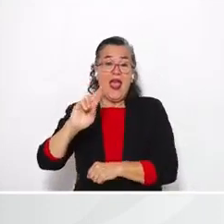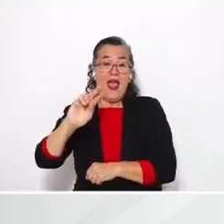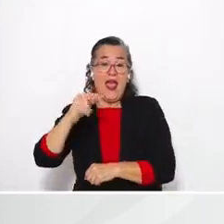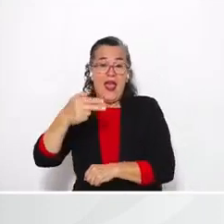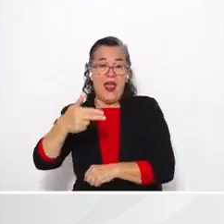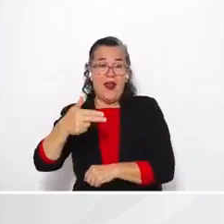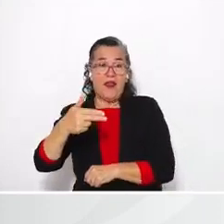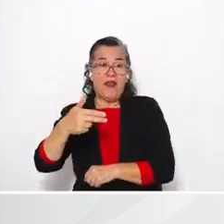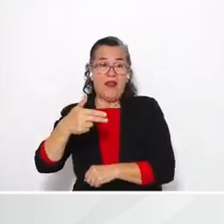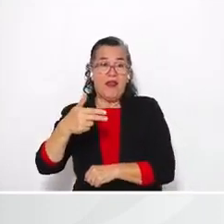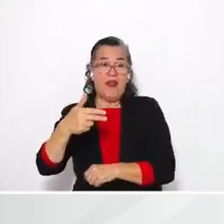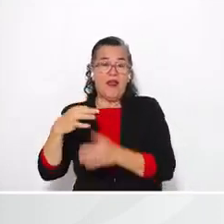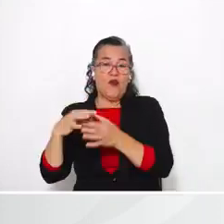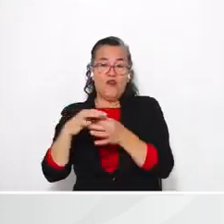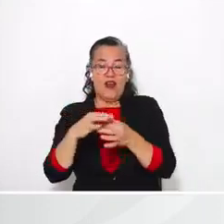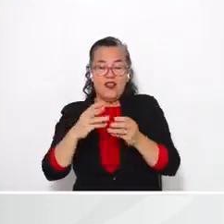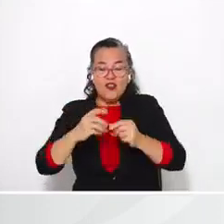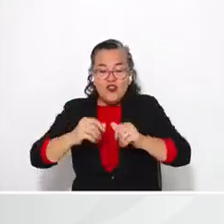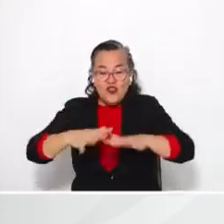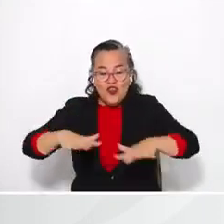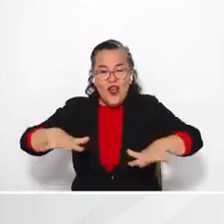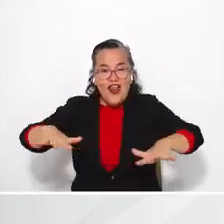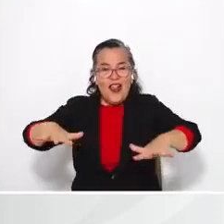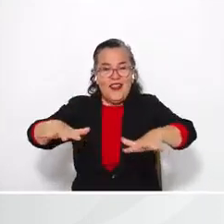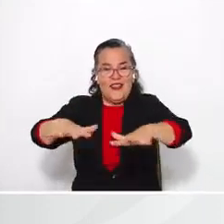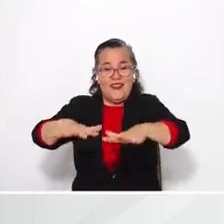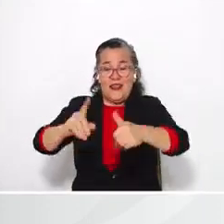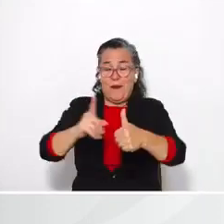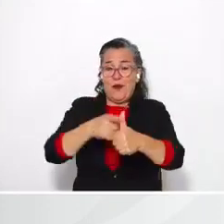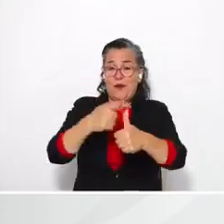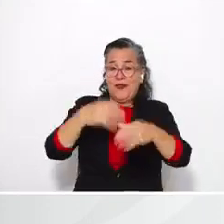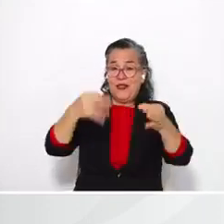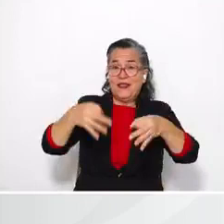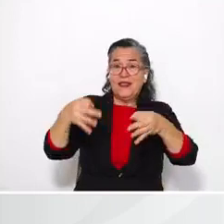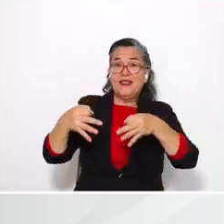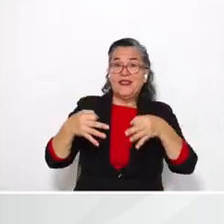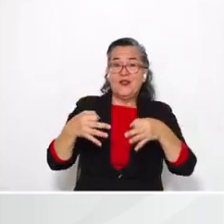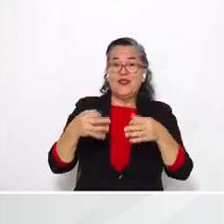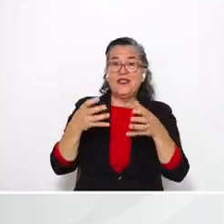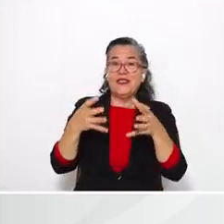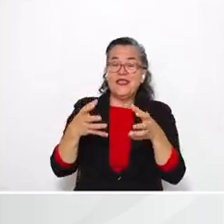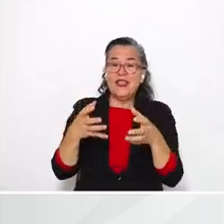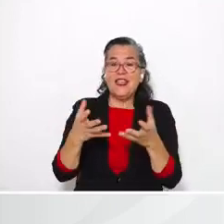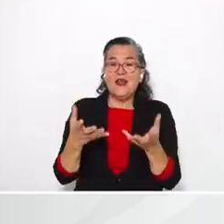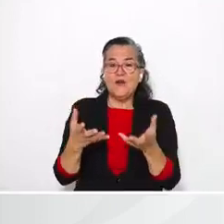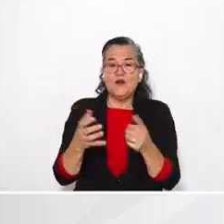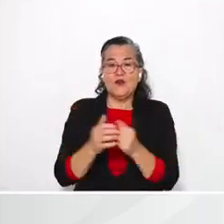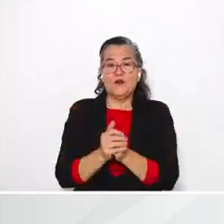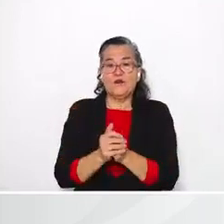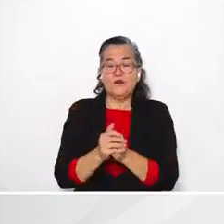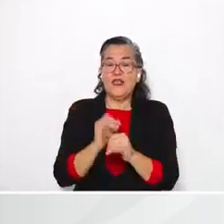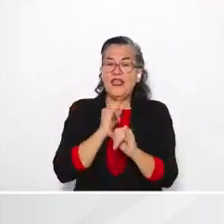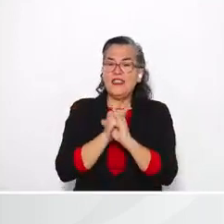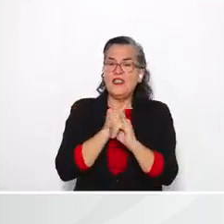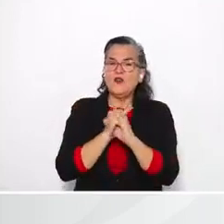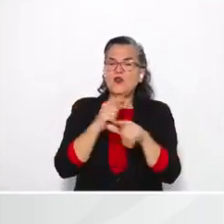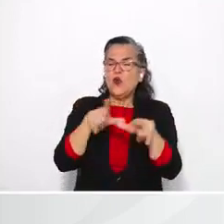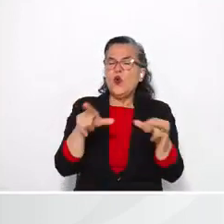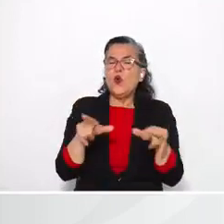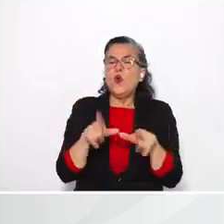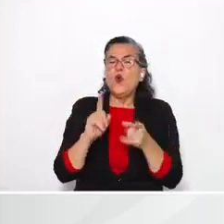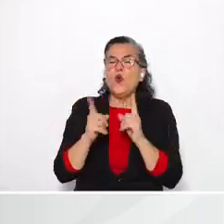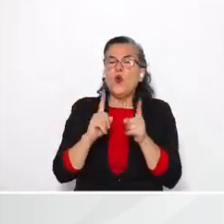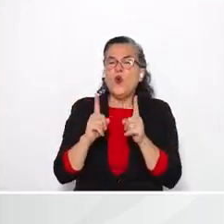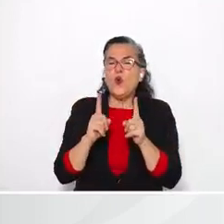sigo con la creación de la Tierra, pero las primeras decisiones fue que queríamos tener la institución en un lugar